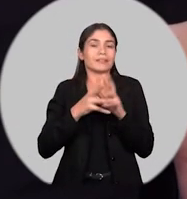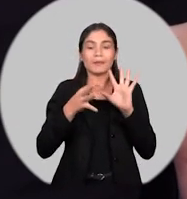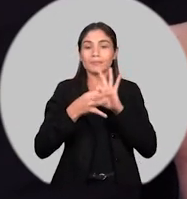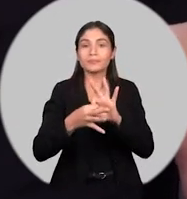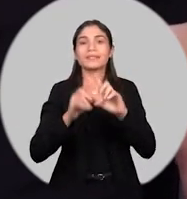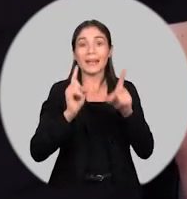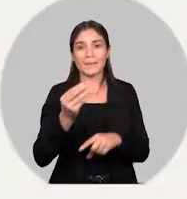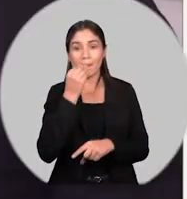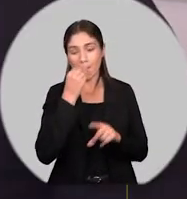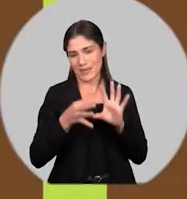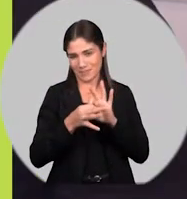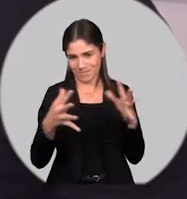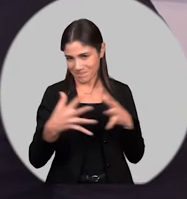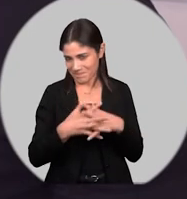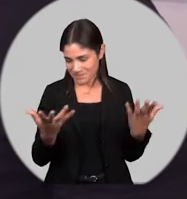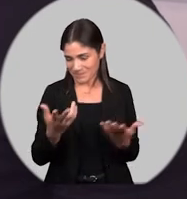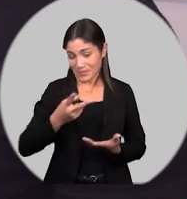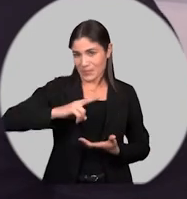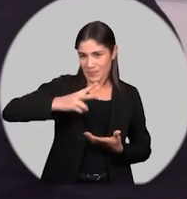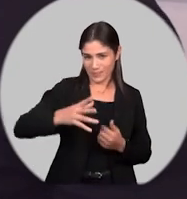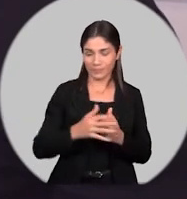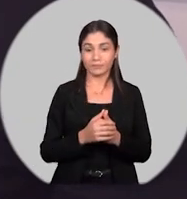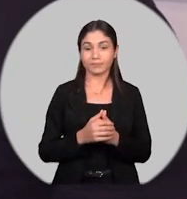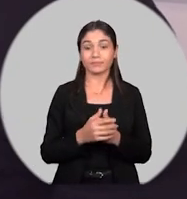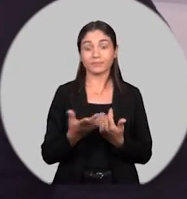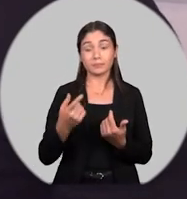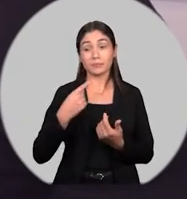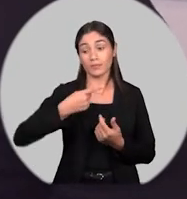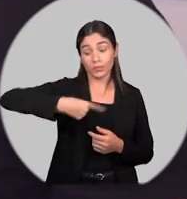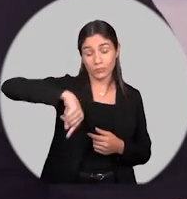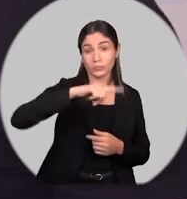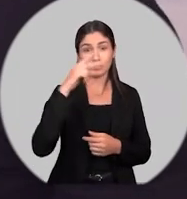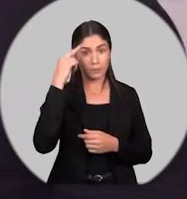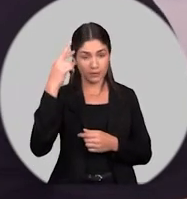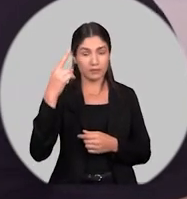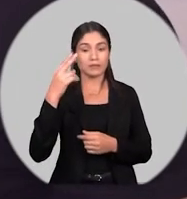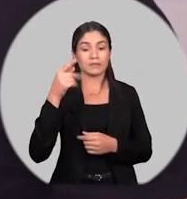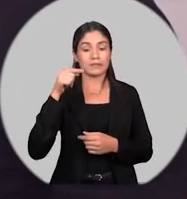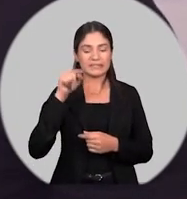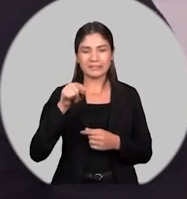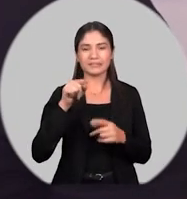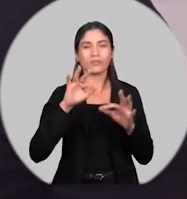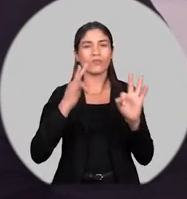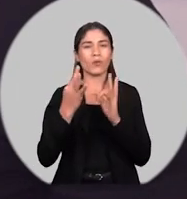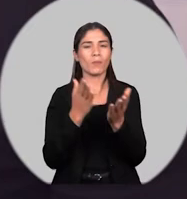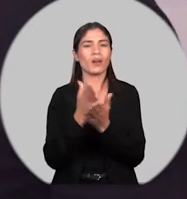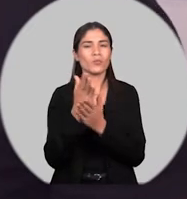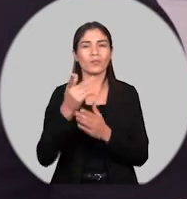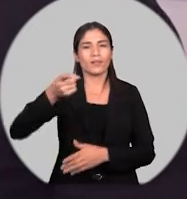estómago. Creemos que puede hacer mucho bien a mucha gente, sobre todo en este